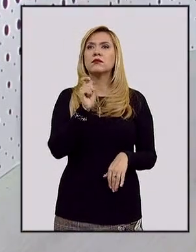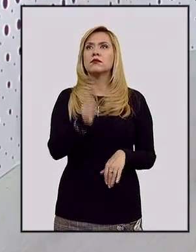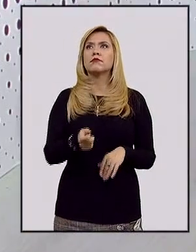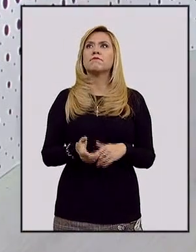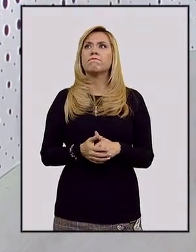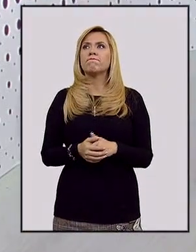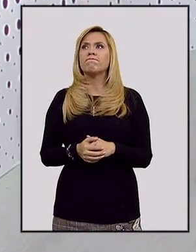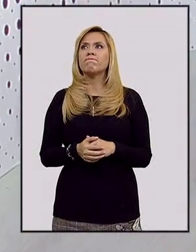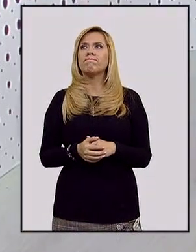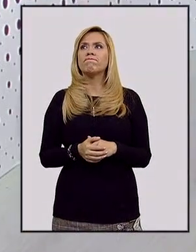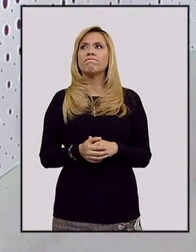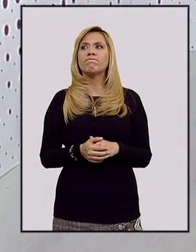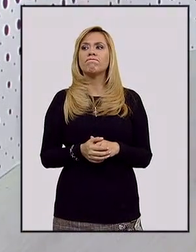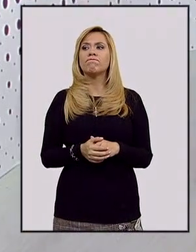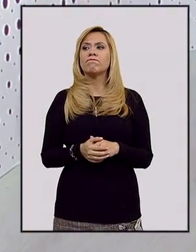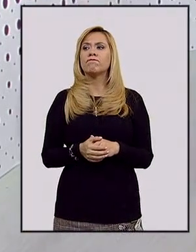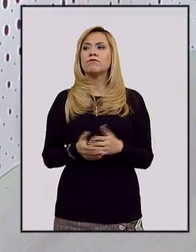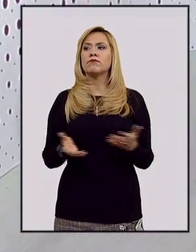se